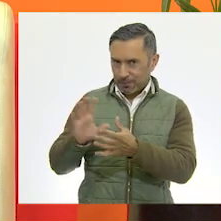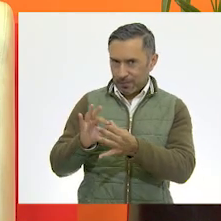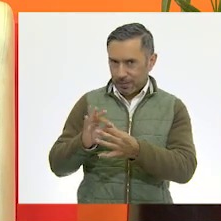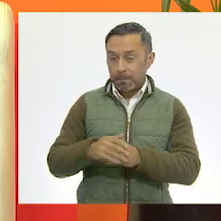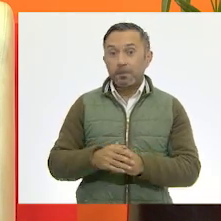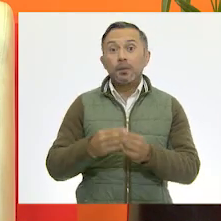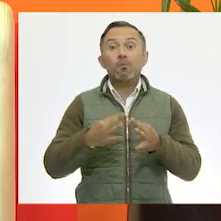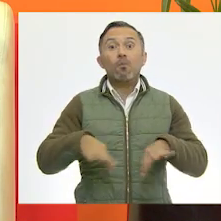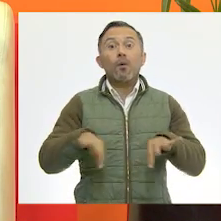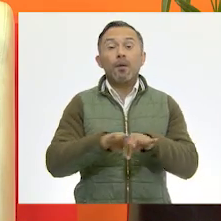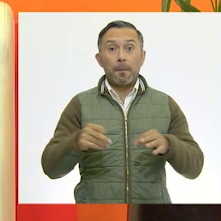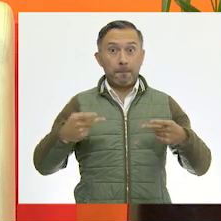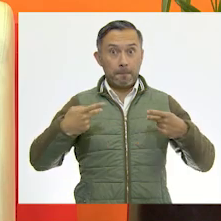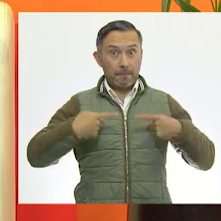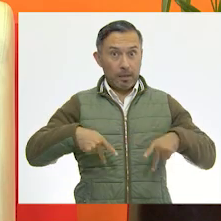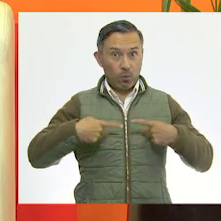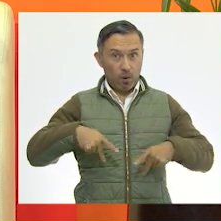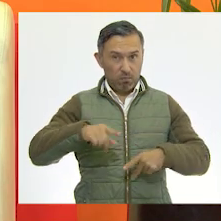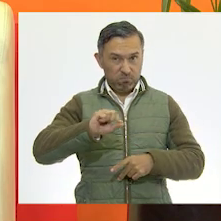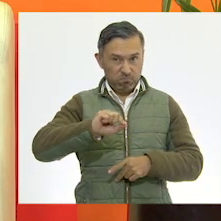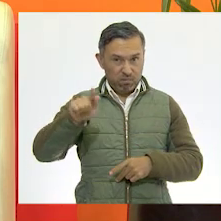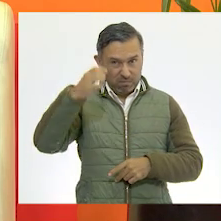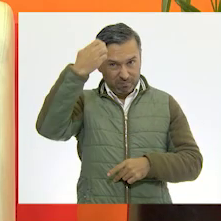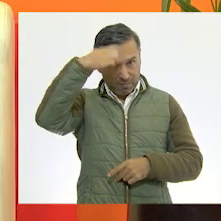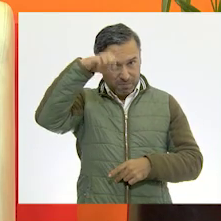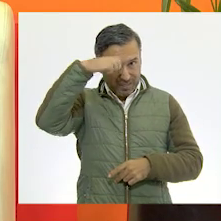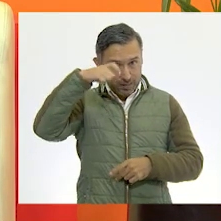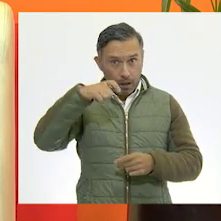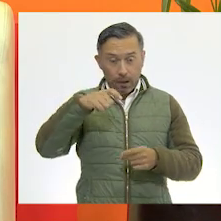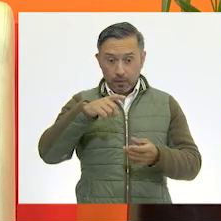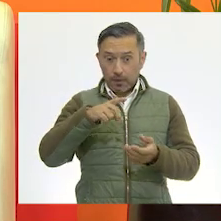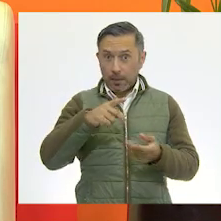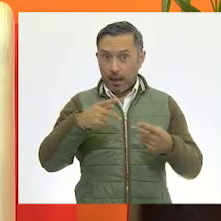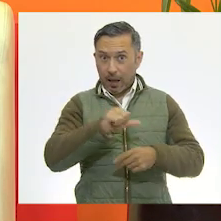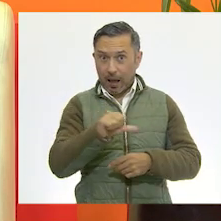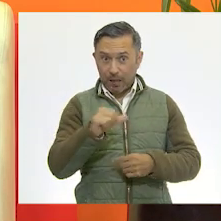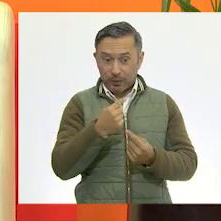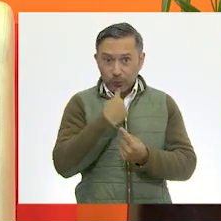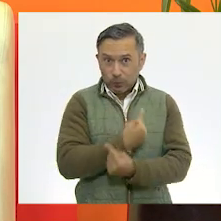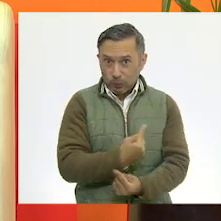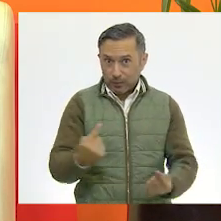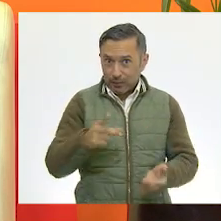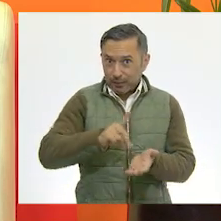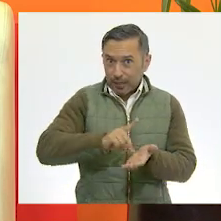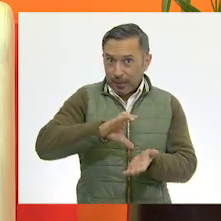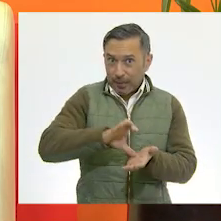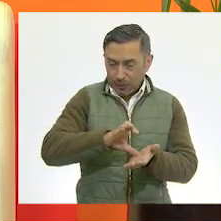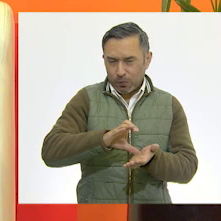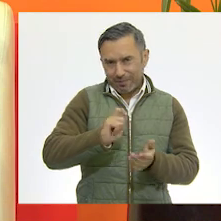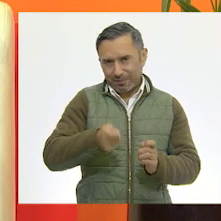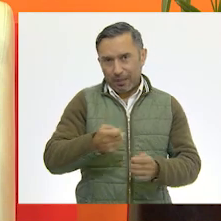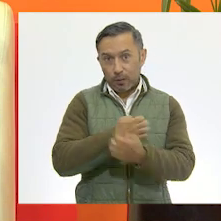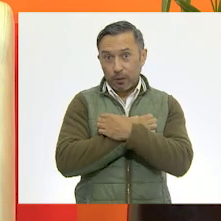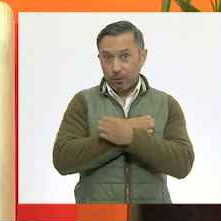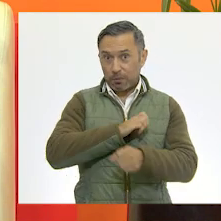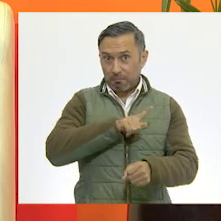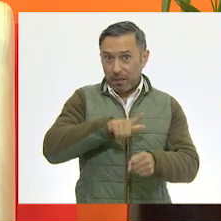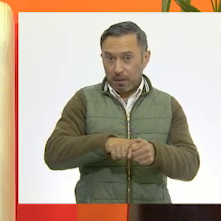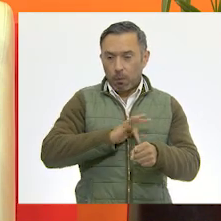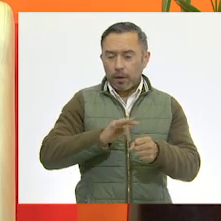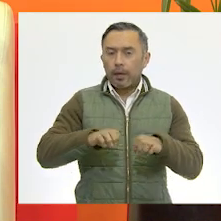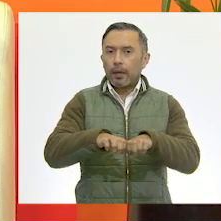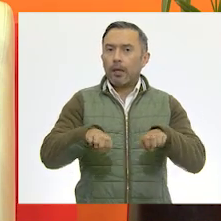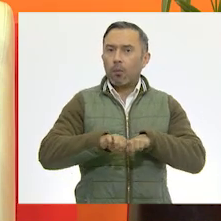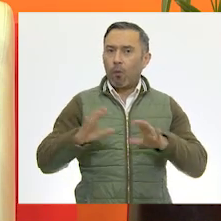educación especial, en conjunto con la escuela en general, conforman un equipo colaborativo y con ayuda del diseño universal